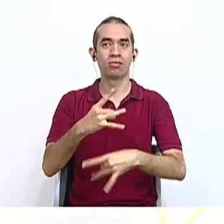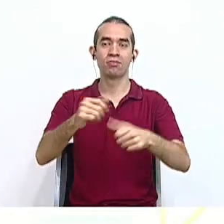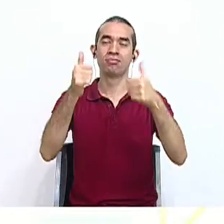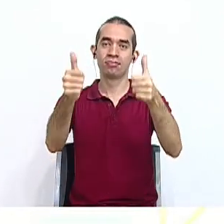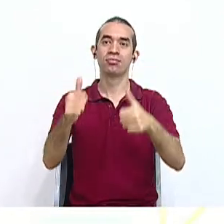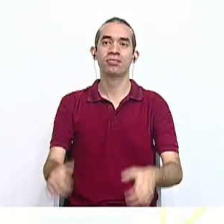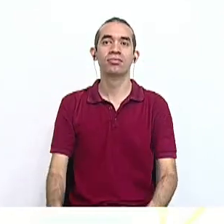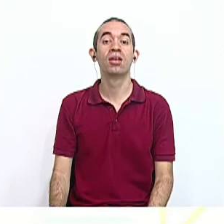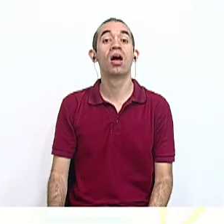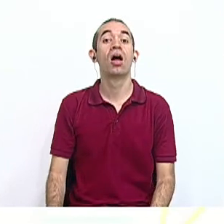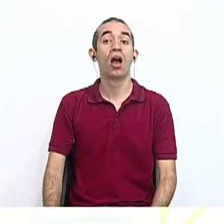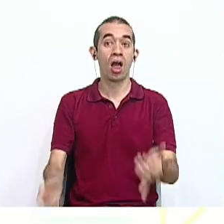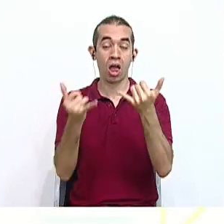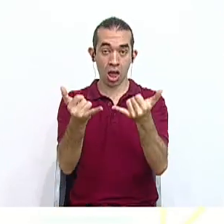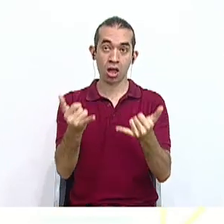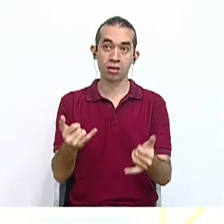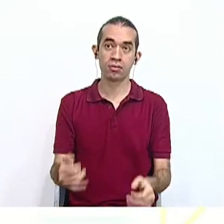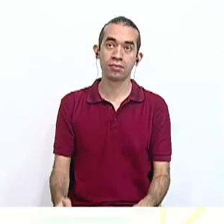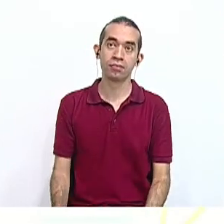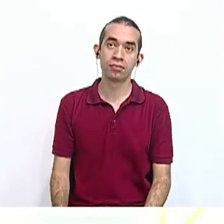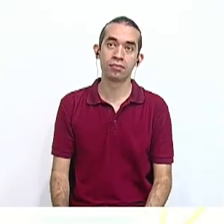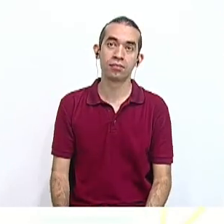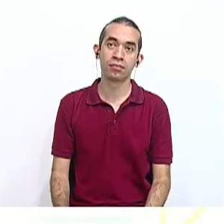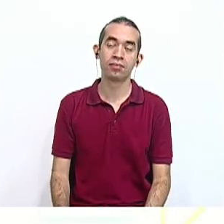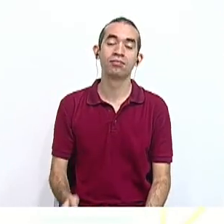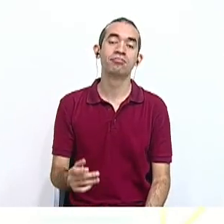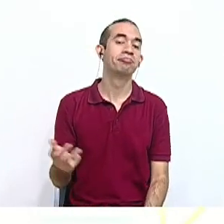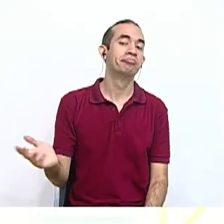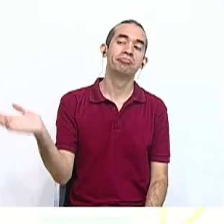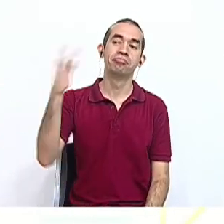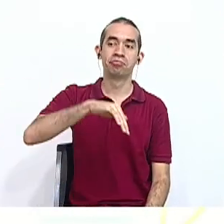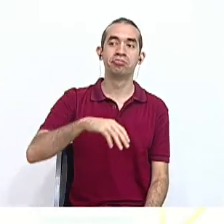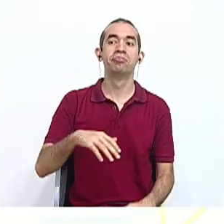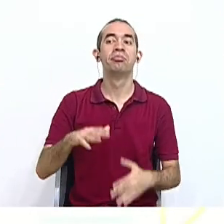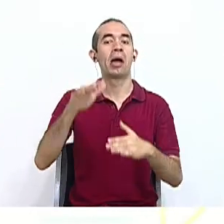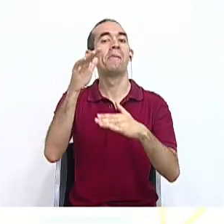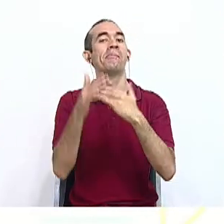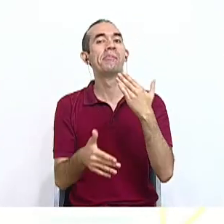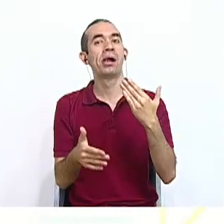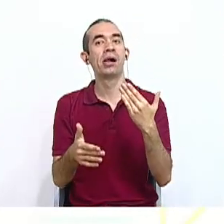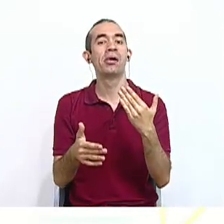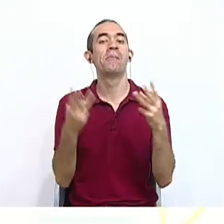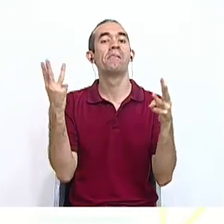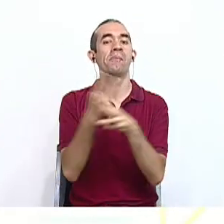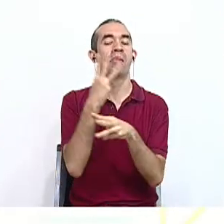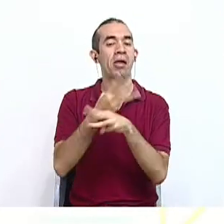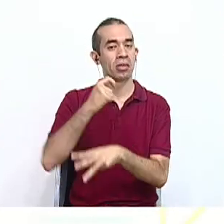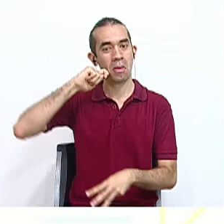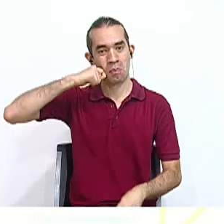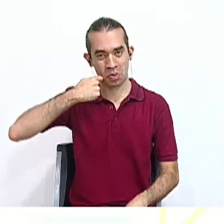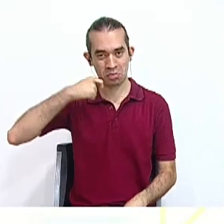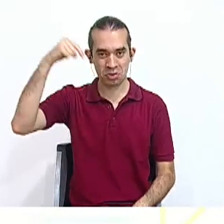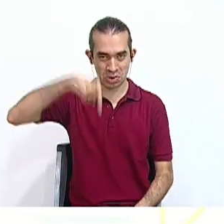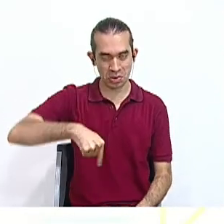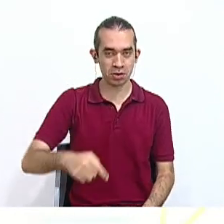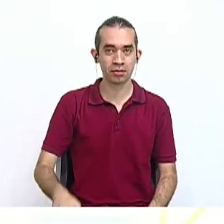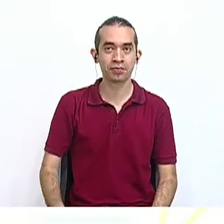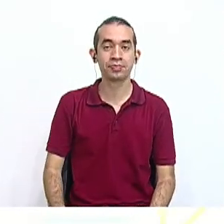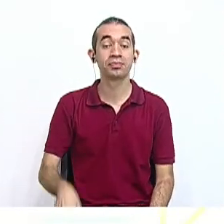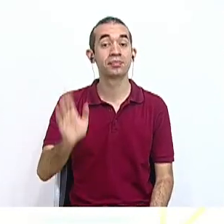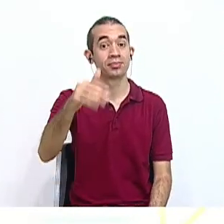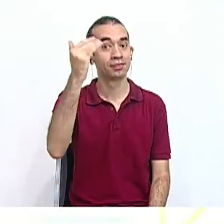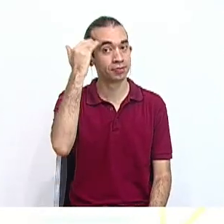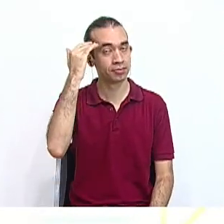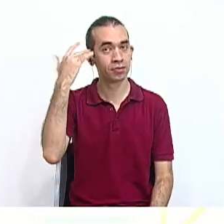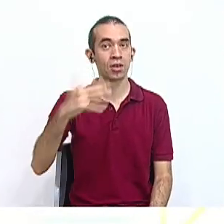Muy bien. Ahora les invito para que pasemos a nuestra sección del Matematips del día de hoy. Y adivinen,